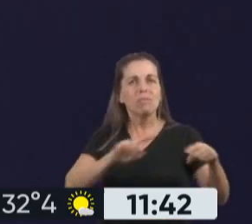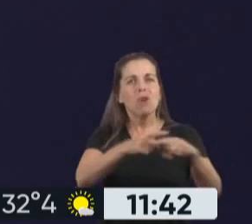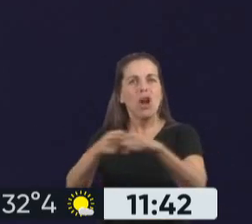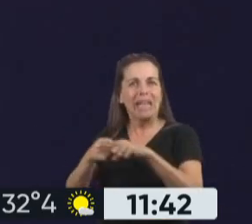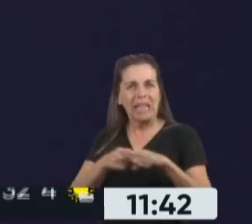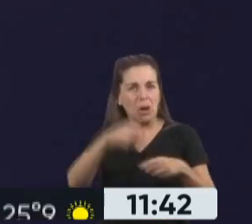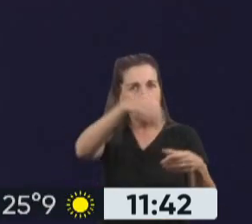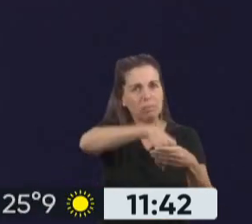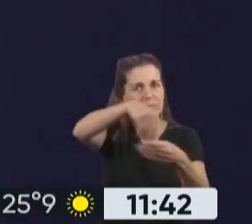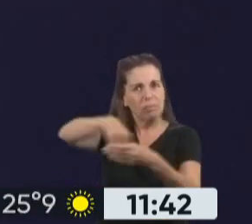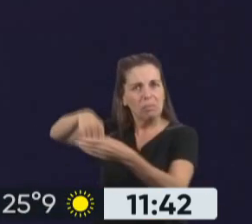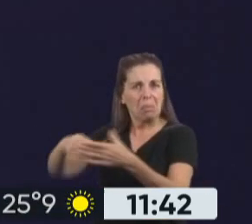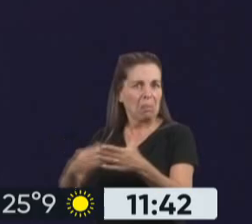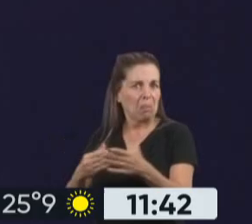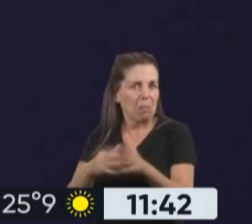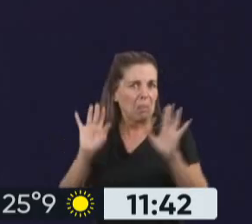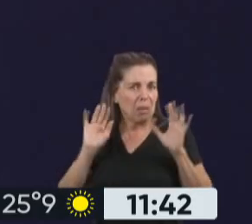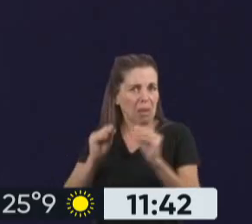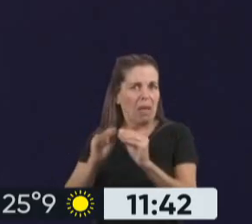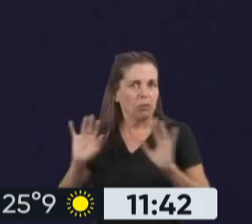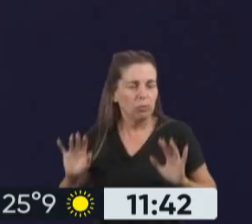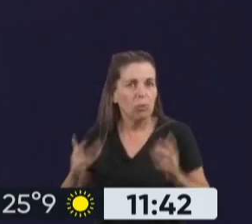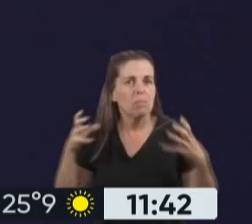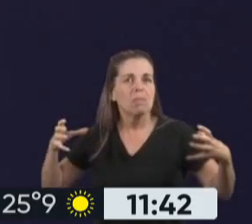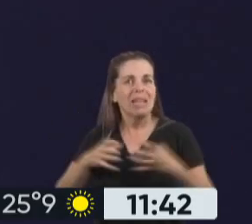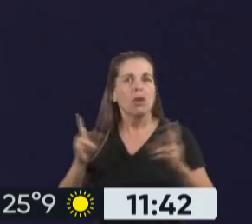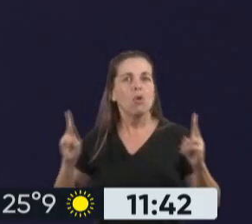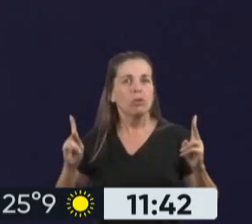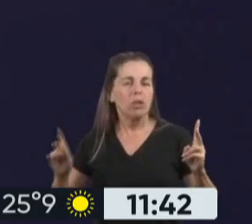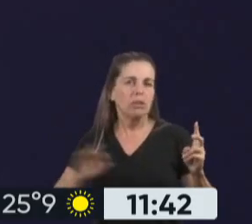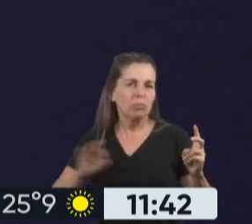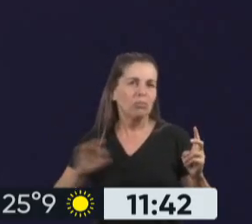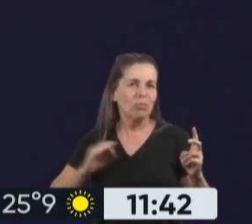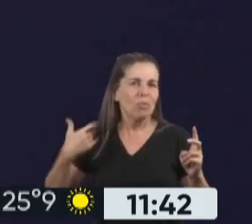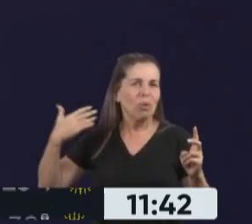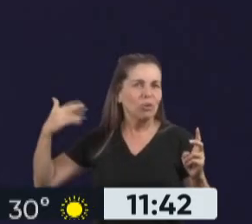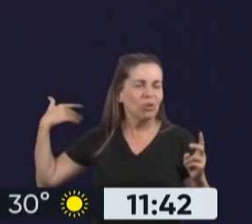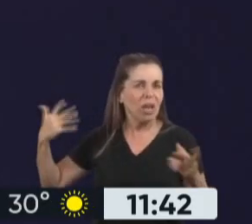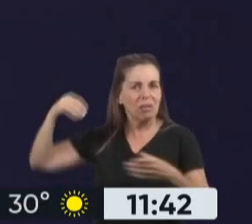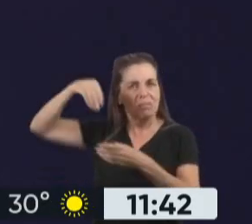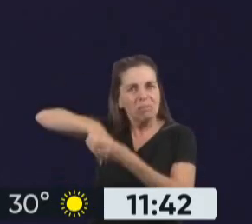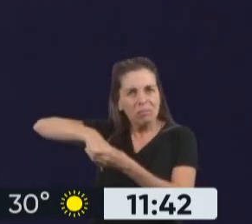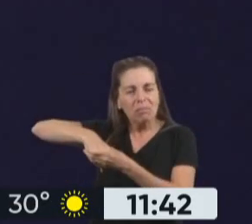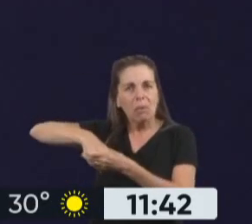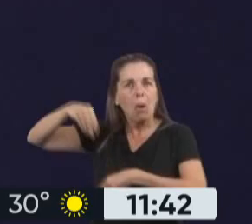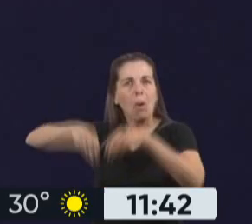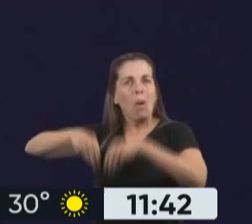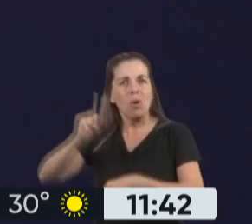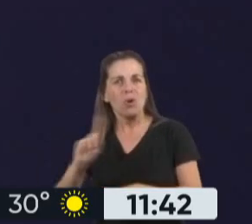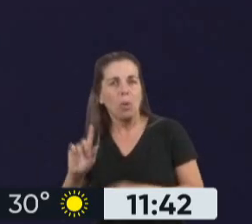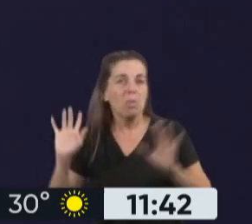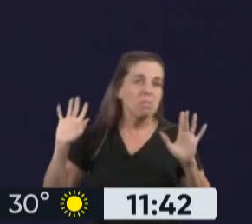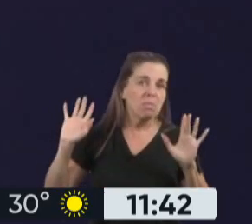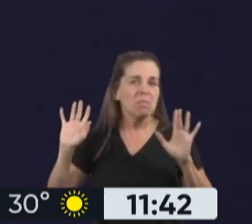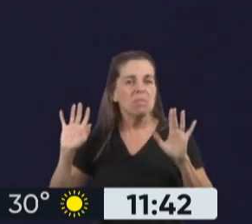las internas que considere. Bueno, un partido que durante muchísimos años no ha tenido internas, tal vez no estaban acostumbrados a esta